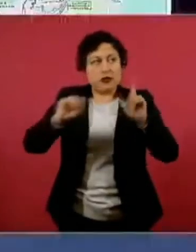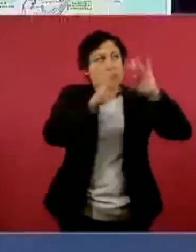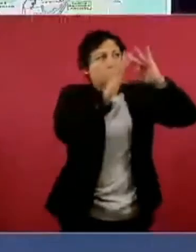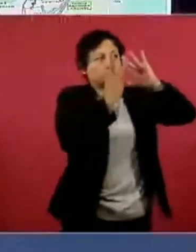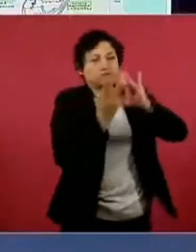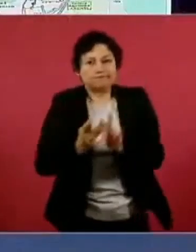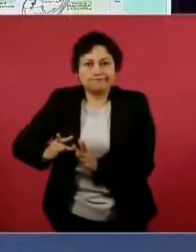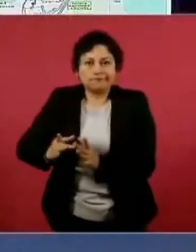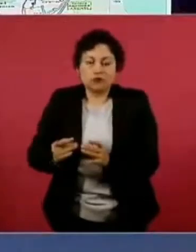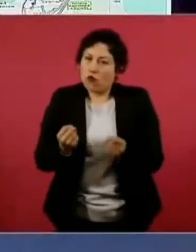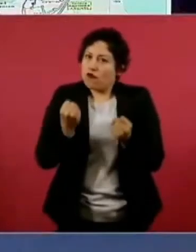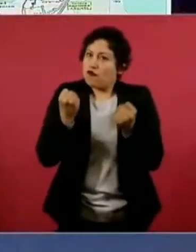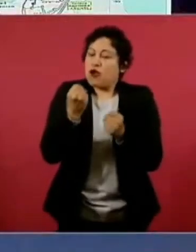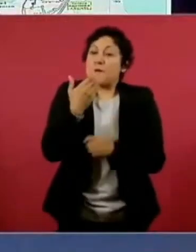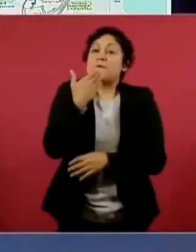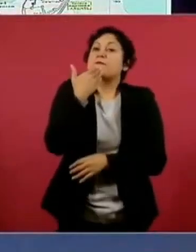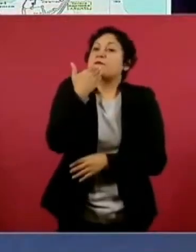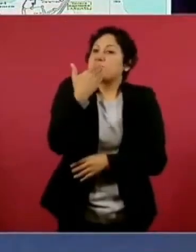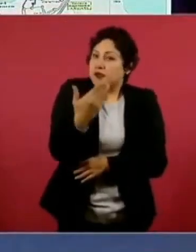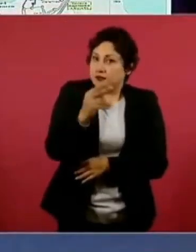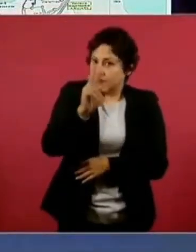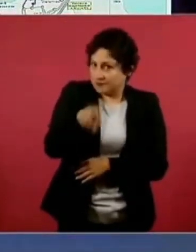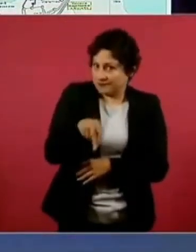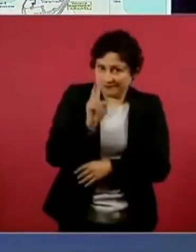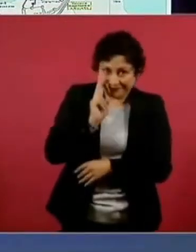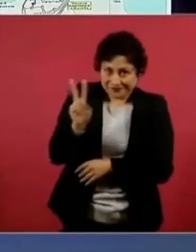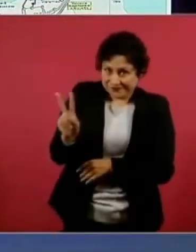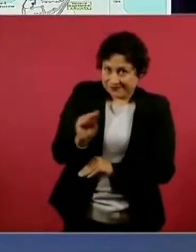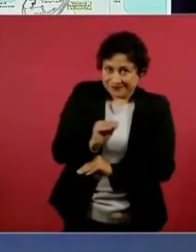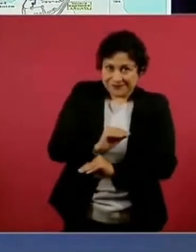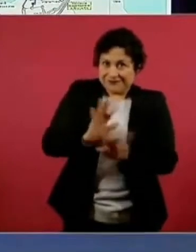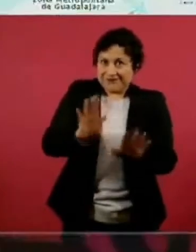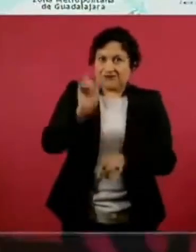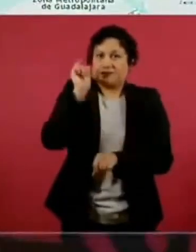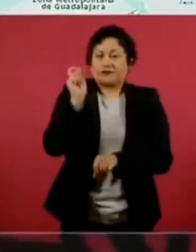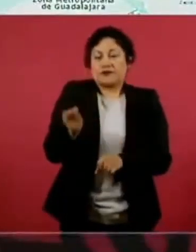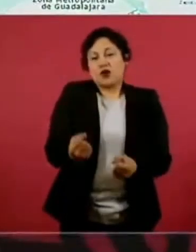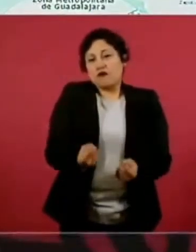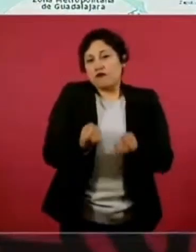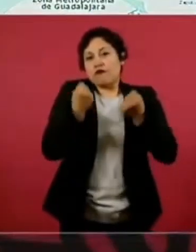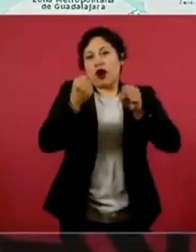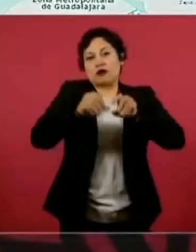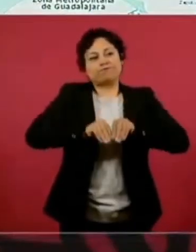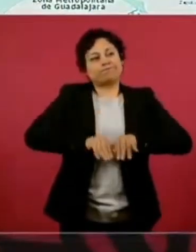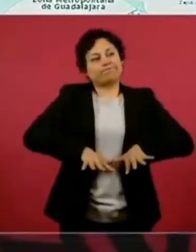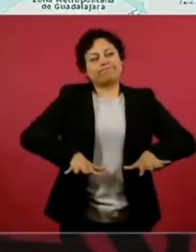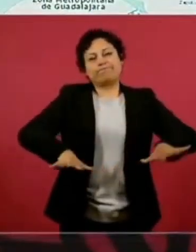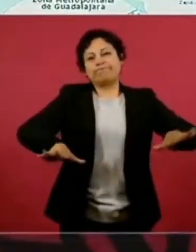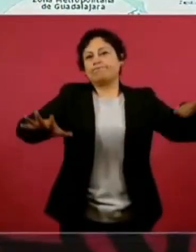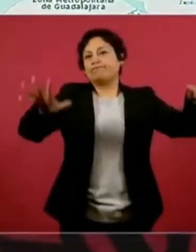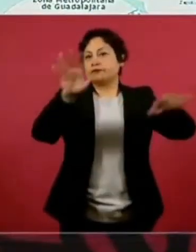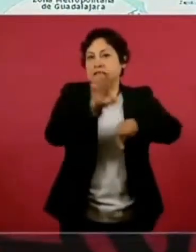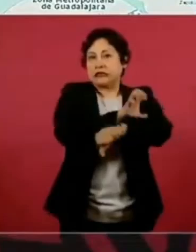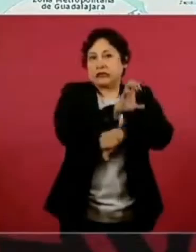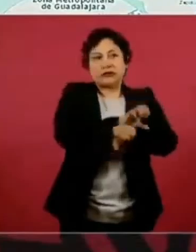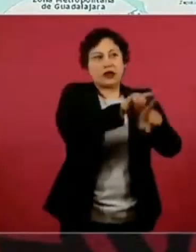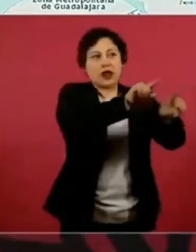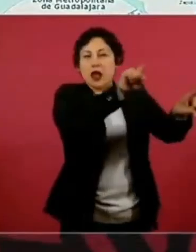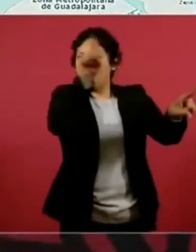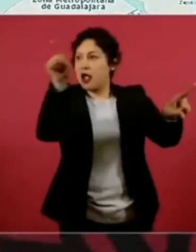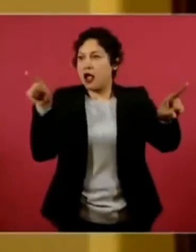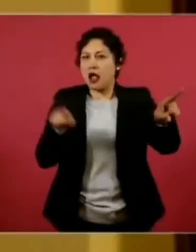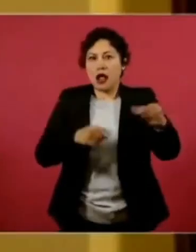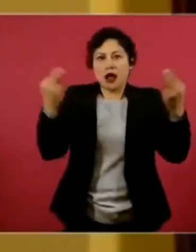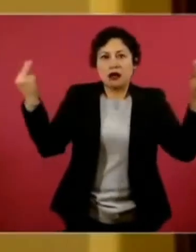una capacidad pues muy grande para poder transmitir toda la energía que se está requiriendo. Sin